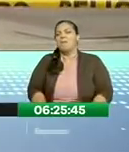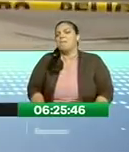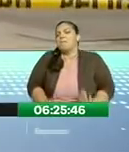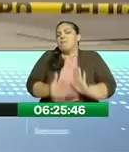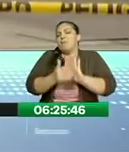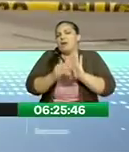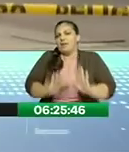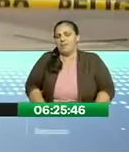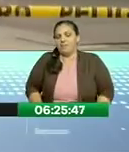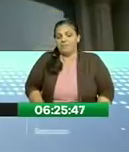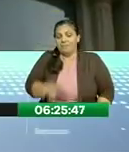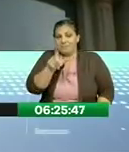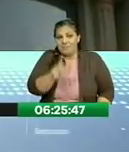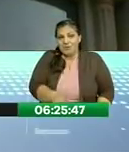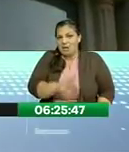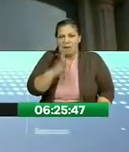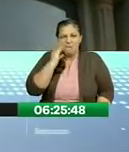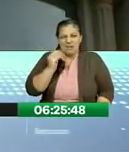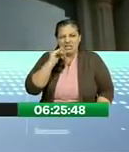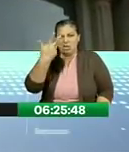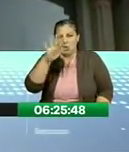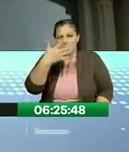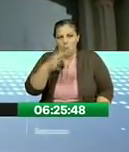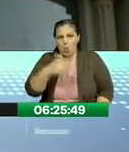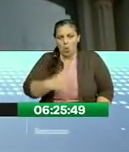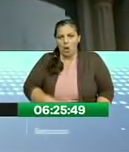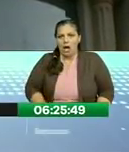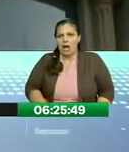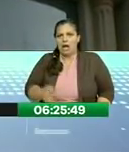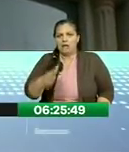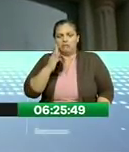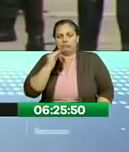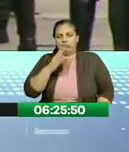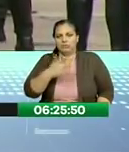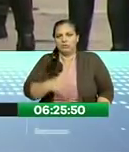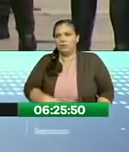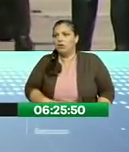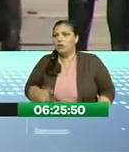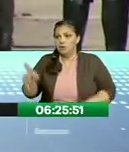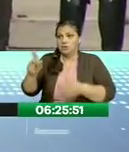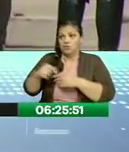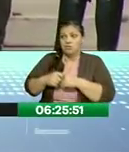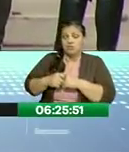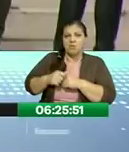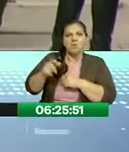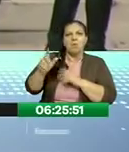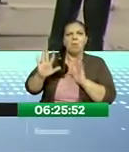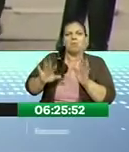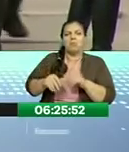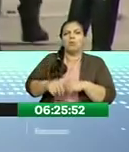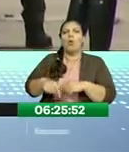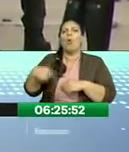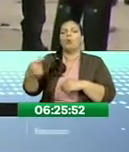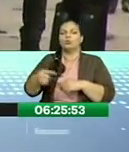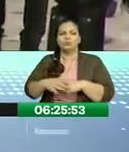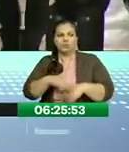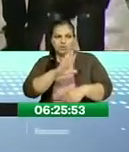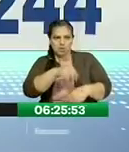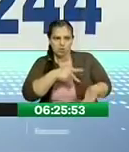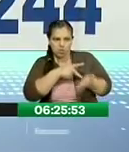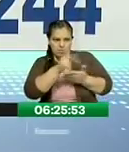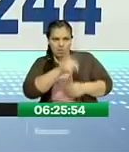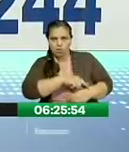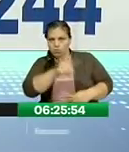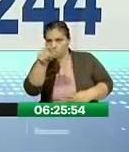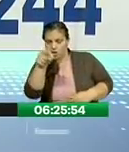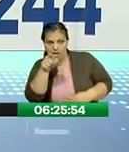recién salido de la nada, no se atreve a pegar un tiro en movimiento, el vehículo en movimiento. Y el vehículo donde va la